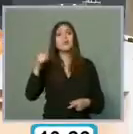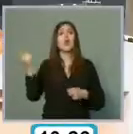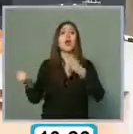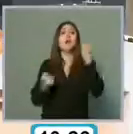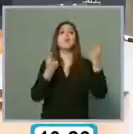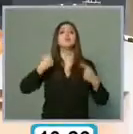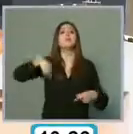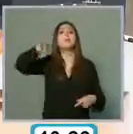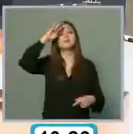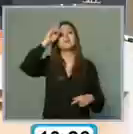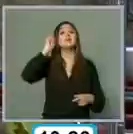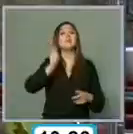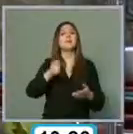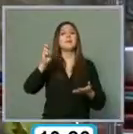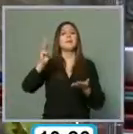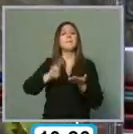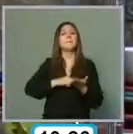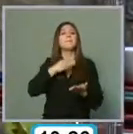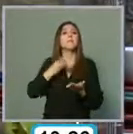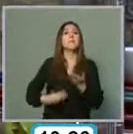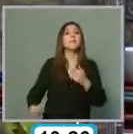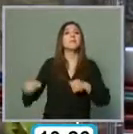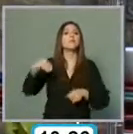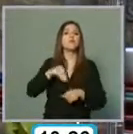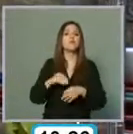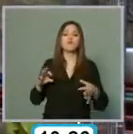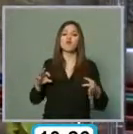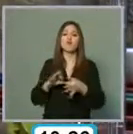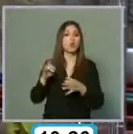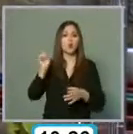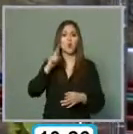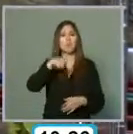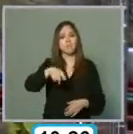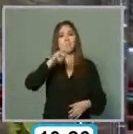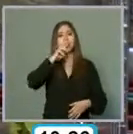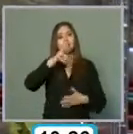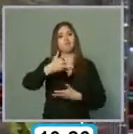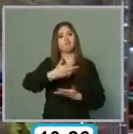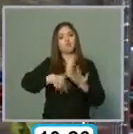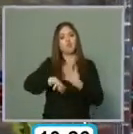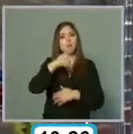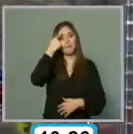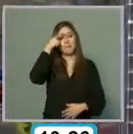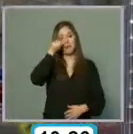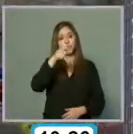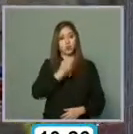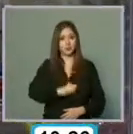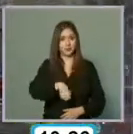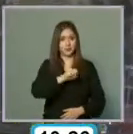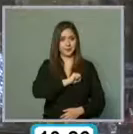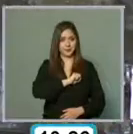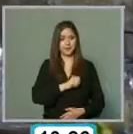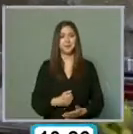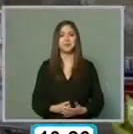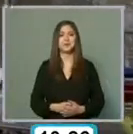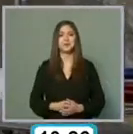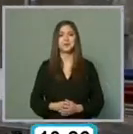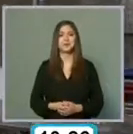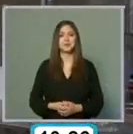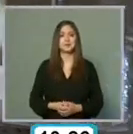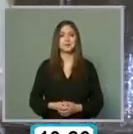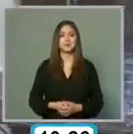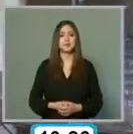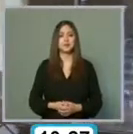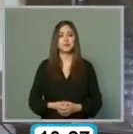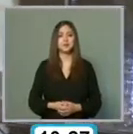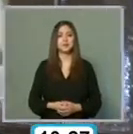usamos mantequilla porque cuesta más caro que la margarina, pero de verdad que conviene la inversión a nuestra salud, ¿ok? Ok. Muy bien, ¿Qué le Andrés. echo? De aquel lado tenemos, yo